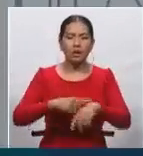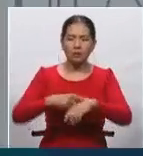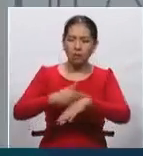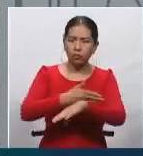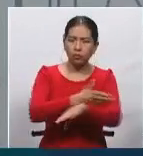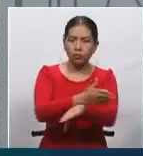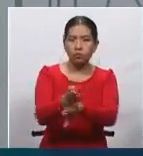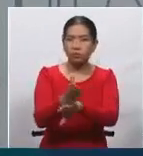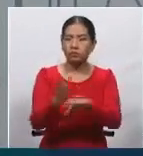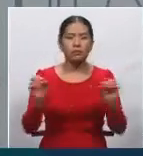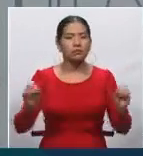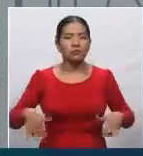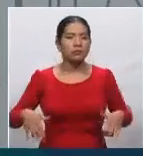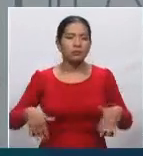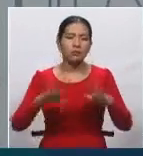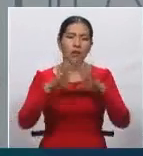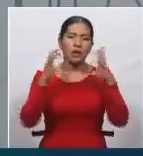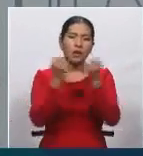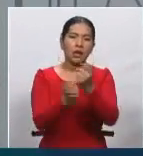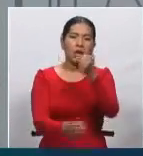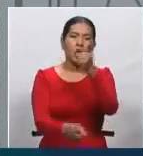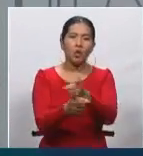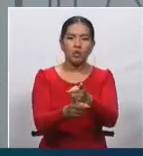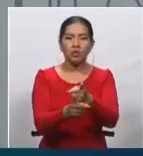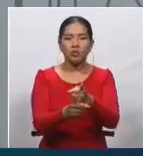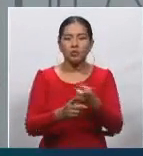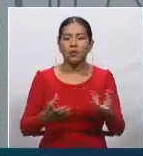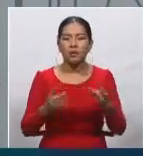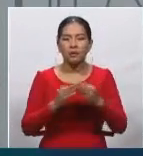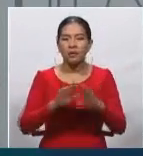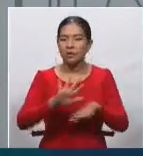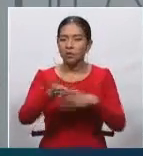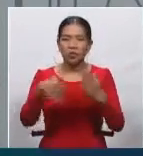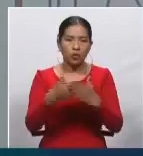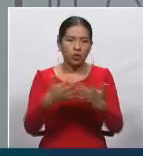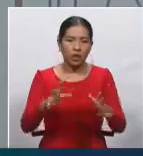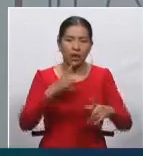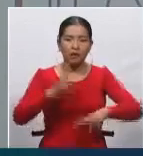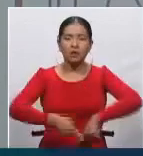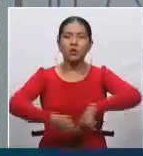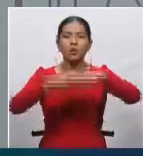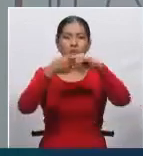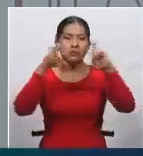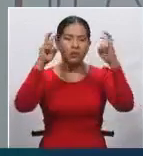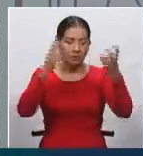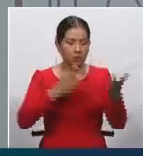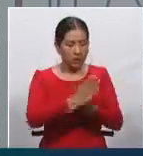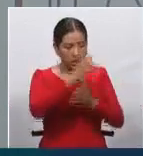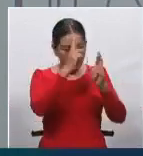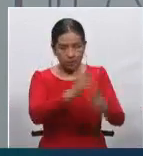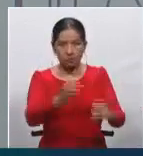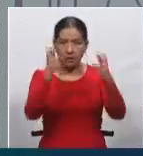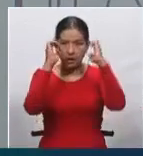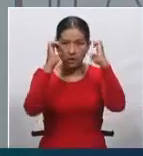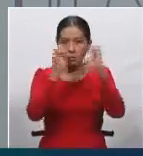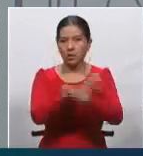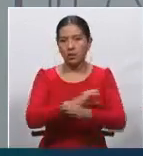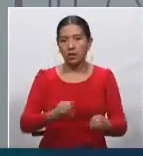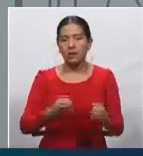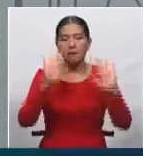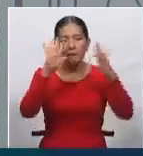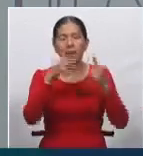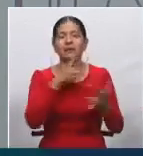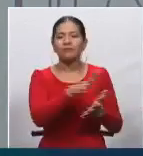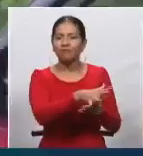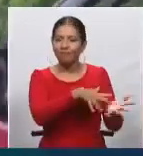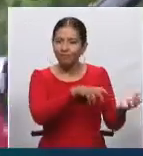no hubo clases como corresponde, entonces se ha clausurado el derecho a la educación nuevamente, atentando contra los